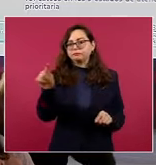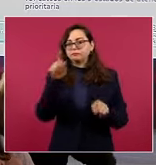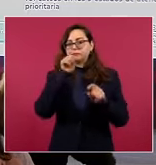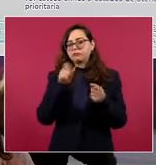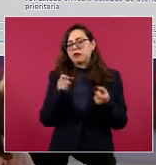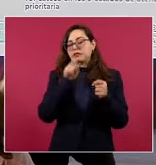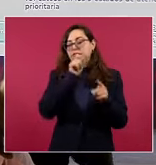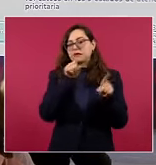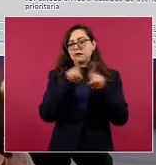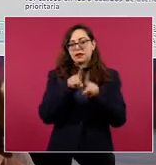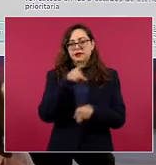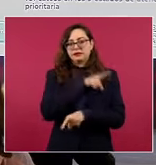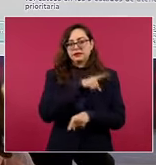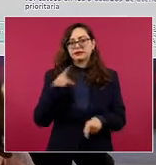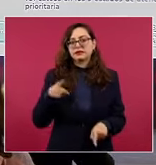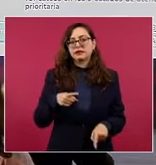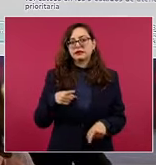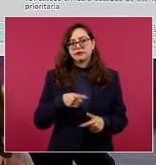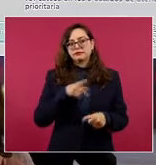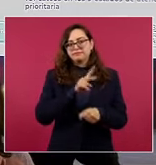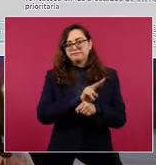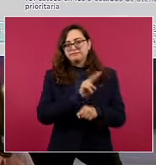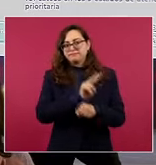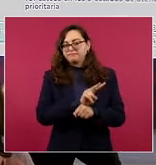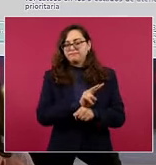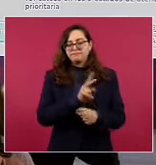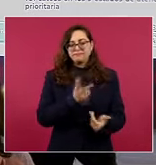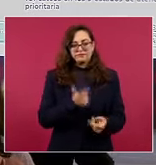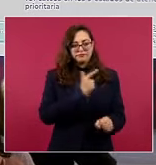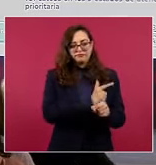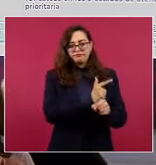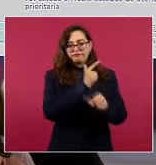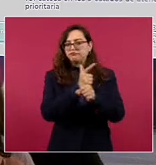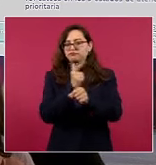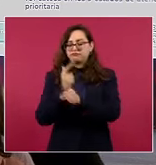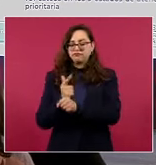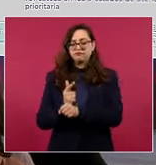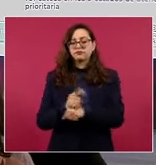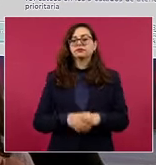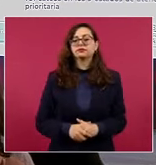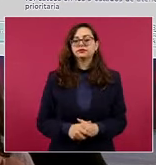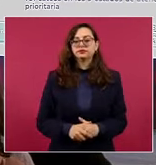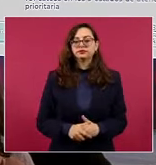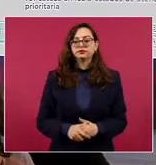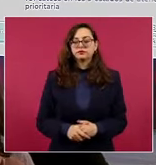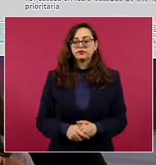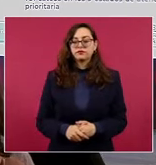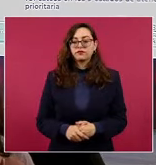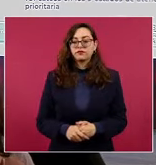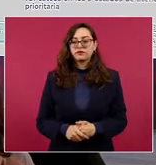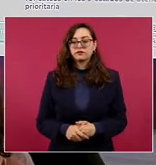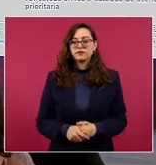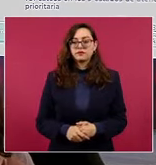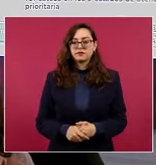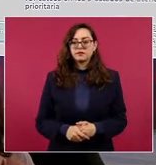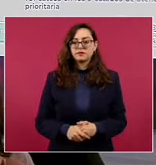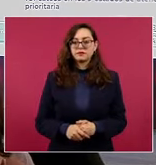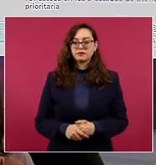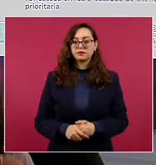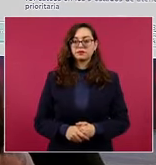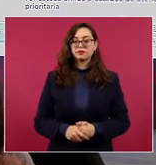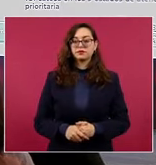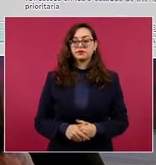en los que se está orientando la estrategia en ir sobre este mercado hormiga. el despliegue orientado